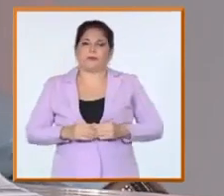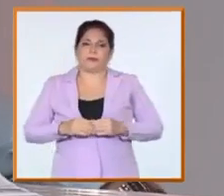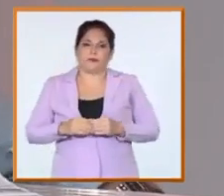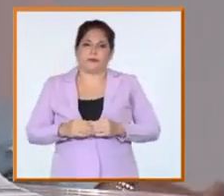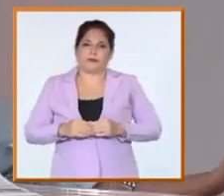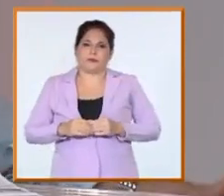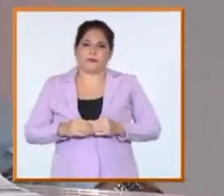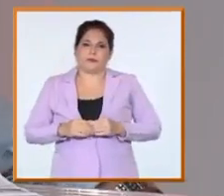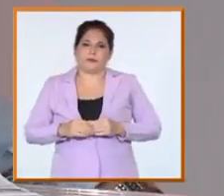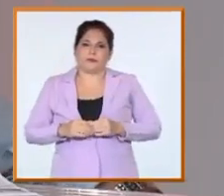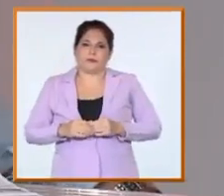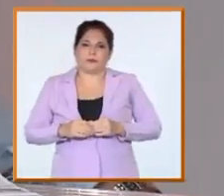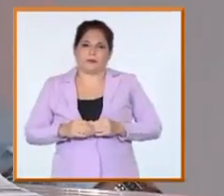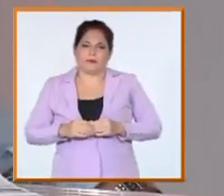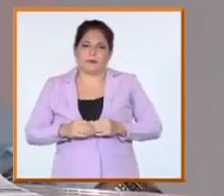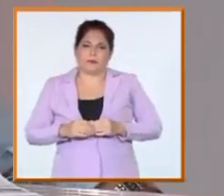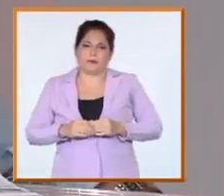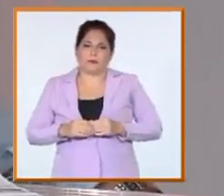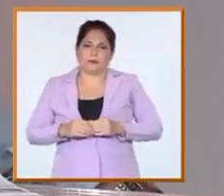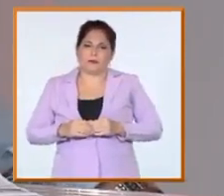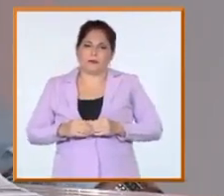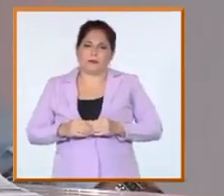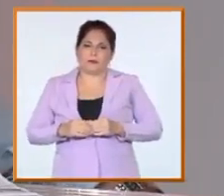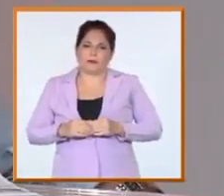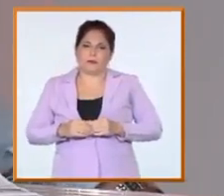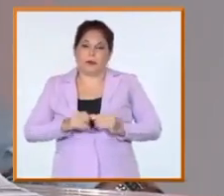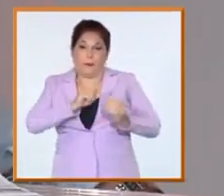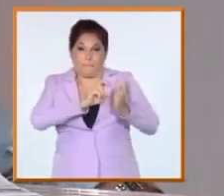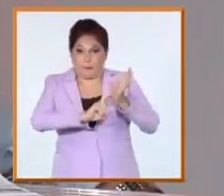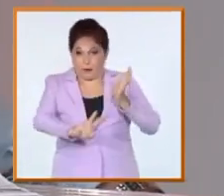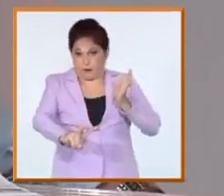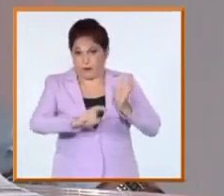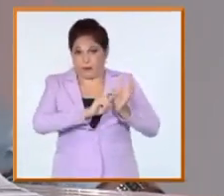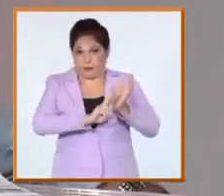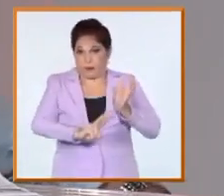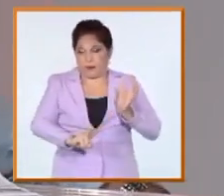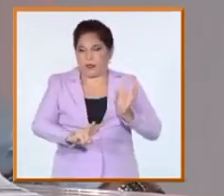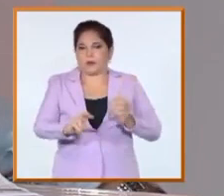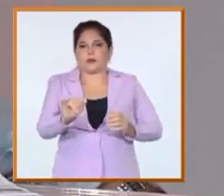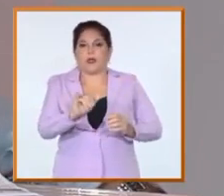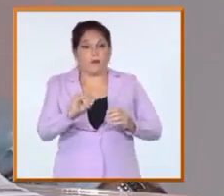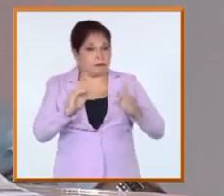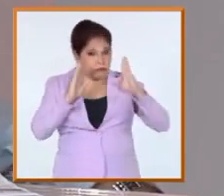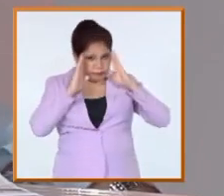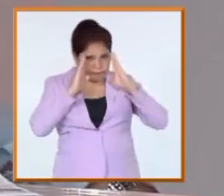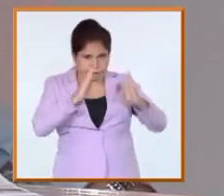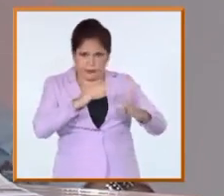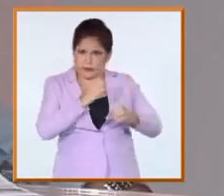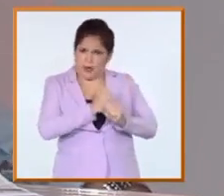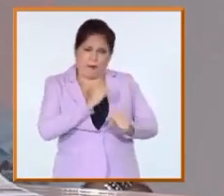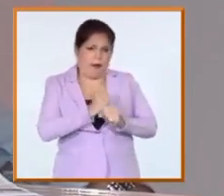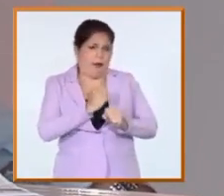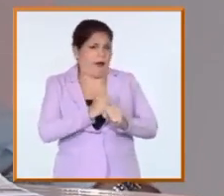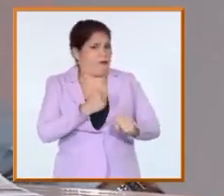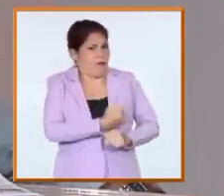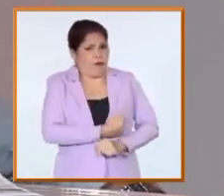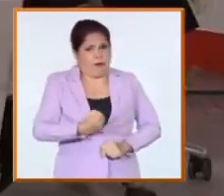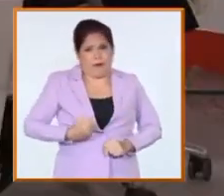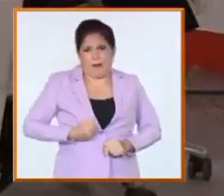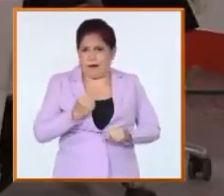ahí bueno la provincia se volcaron enseguida la solución